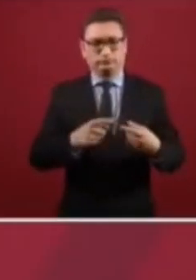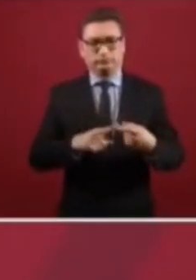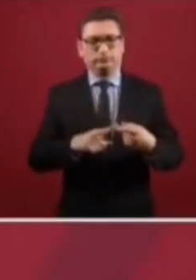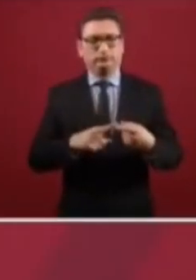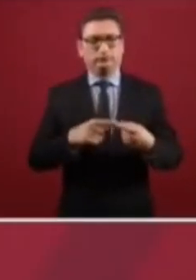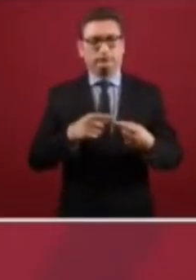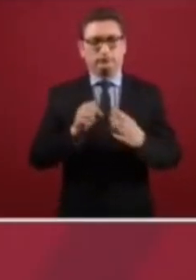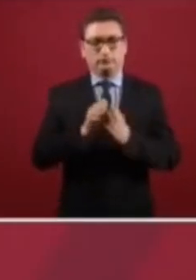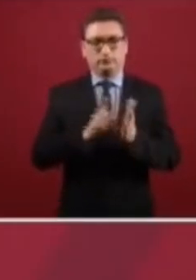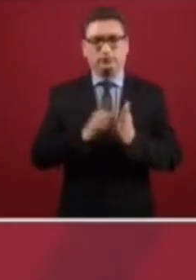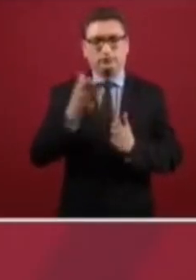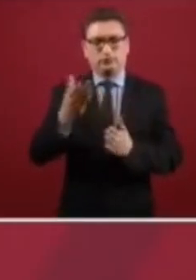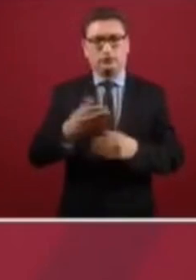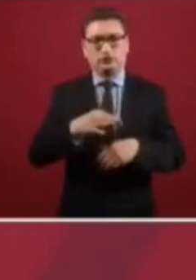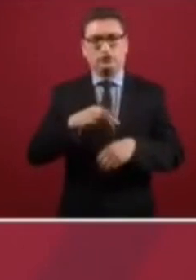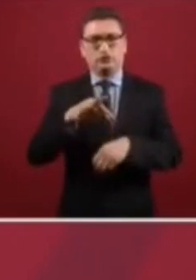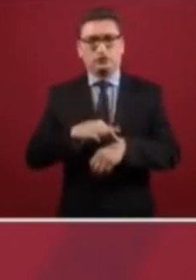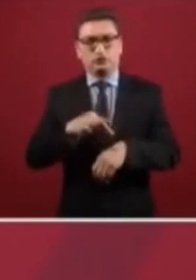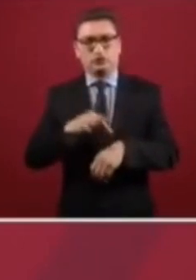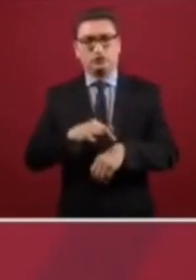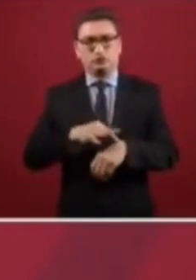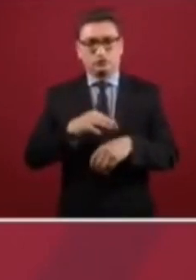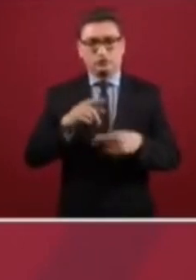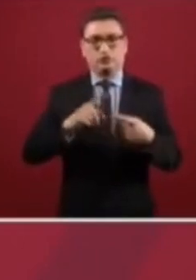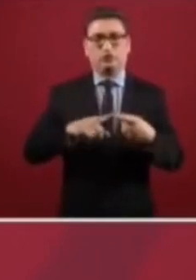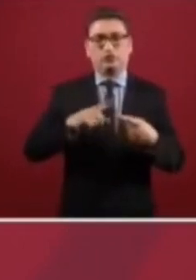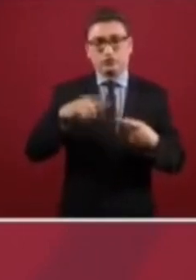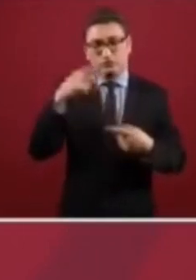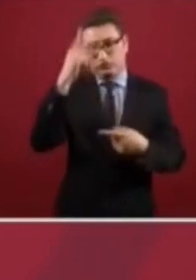Necesita constancia médica y psiquiátrica